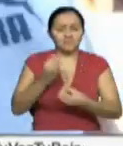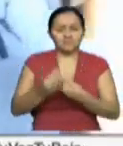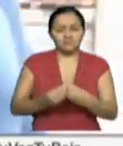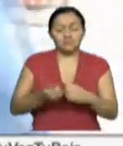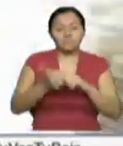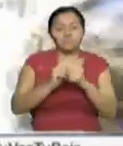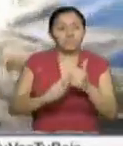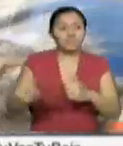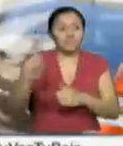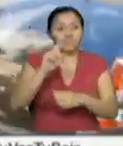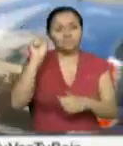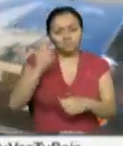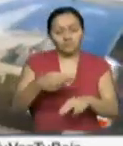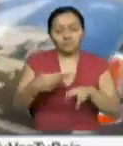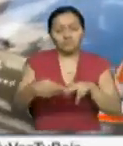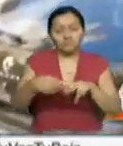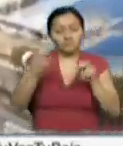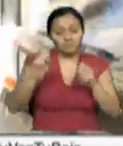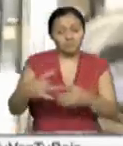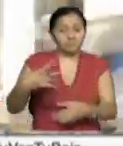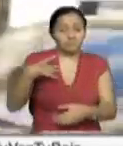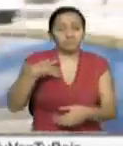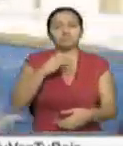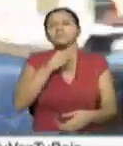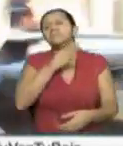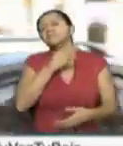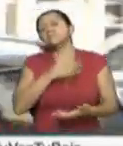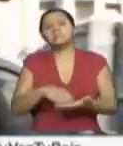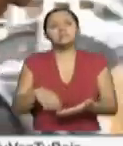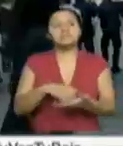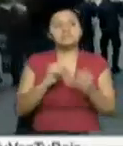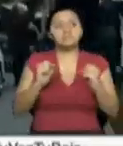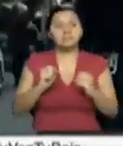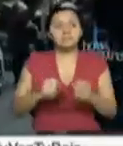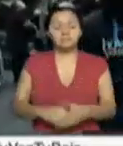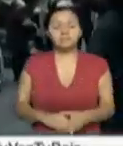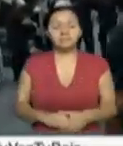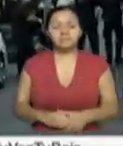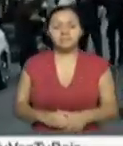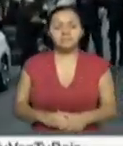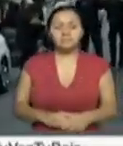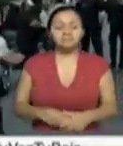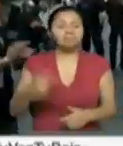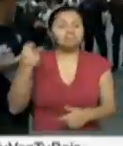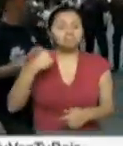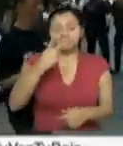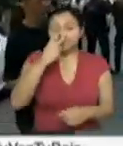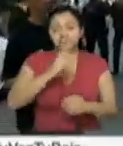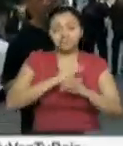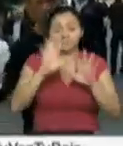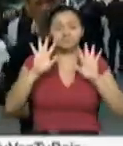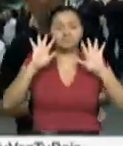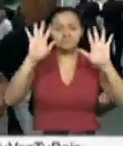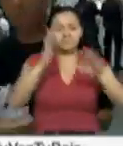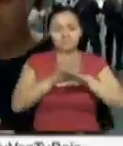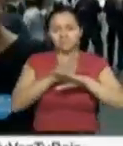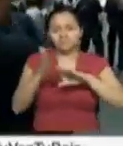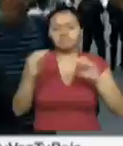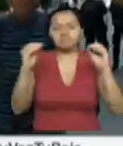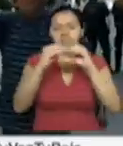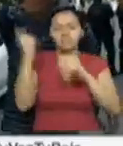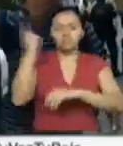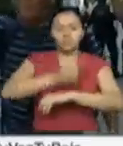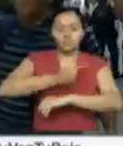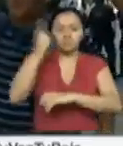cada uno cree que pronto le podrá tocar ser parte de esta nueva estadística. De última hora se conoció que el paro se extenderá 24